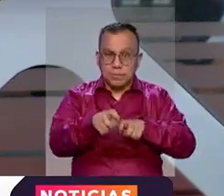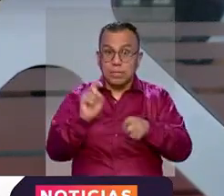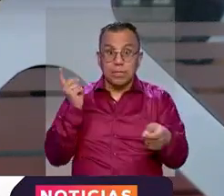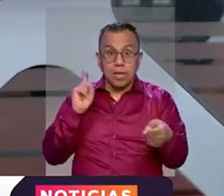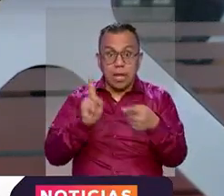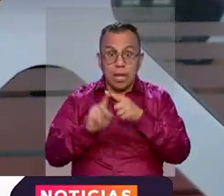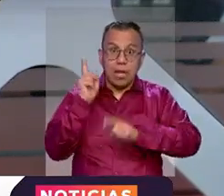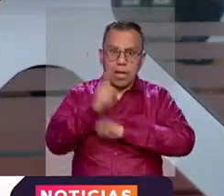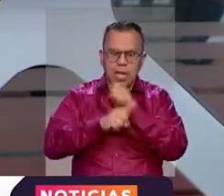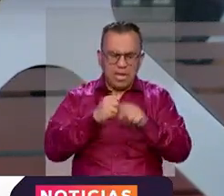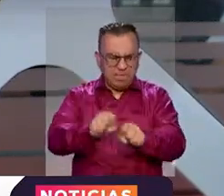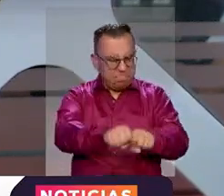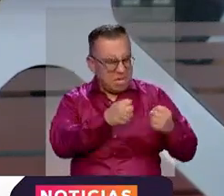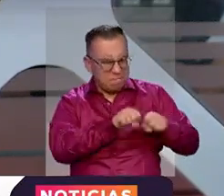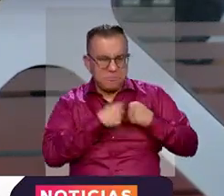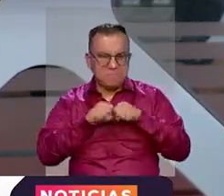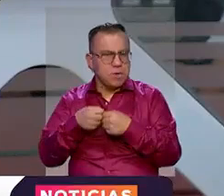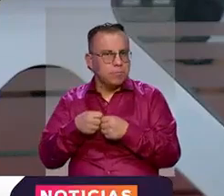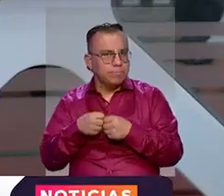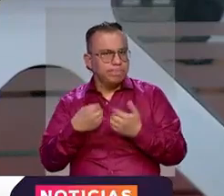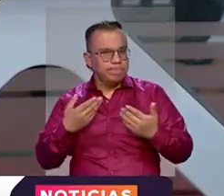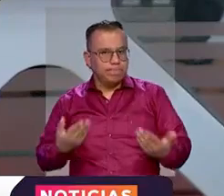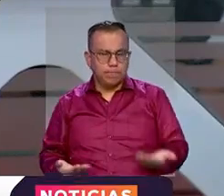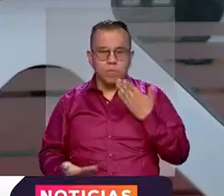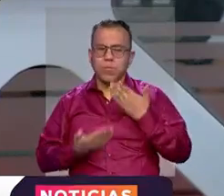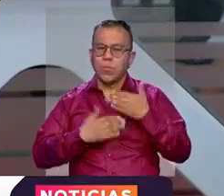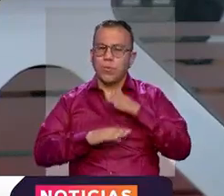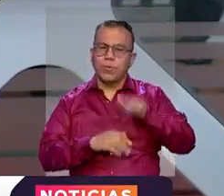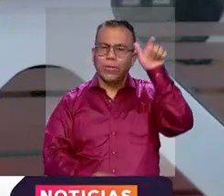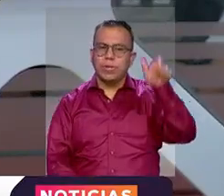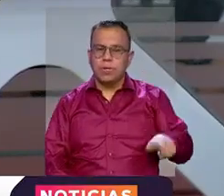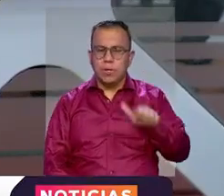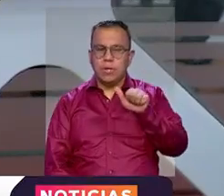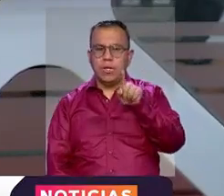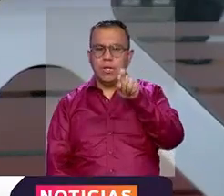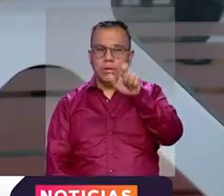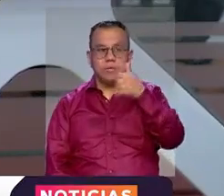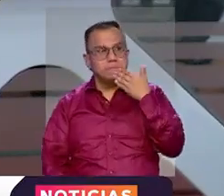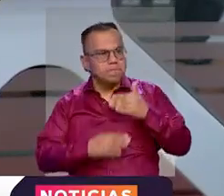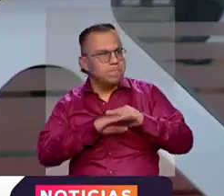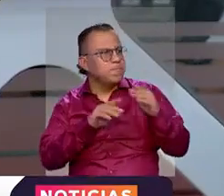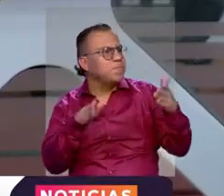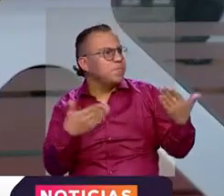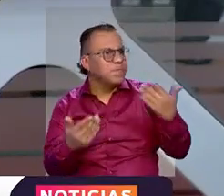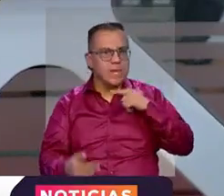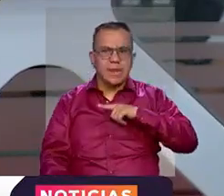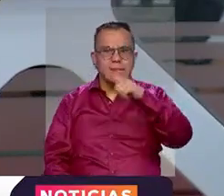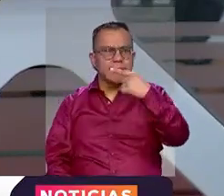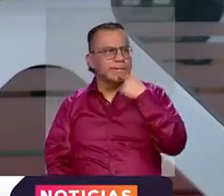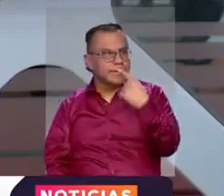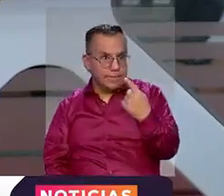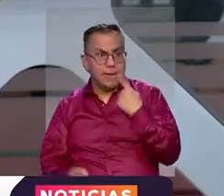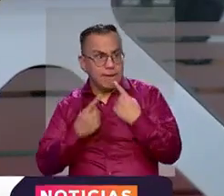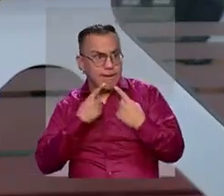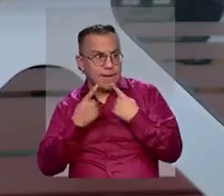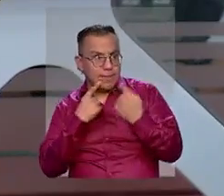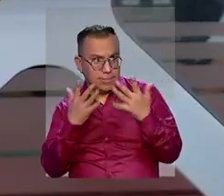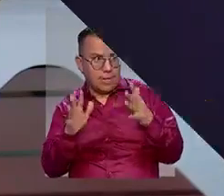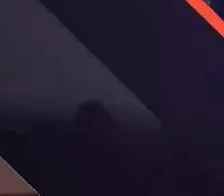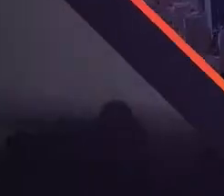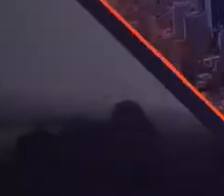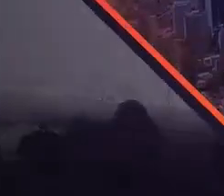años y la destruyeron. Alexander Vera tiene toda la información. Muy buenas tardes. ¿Qué dicen los líderes? Y ya habló con ellos.